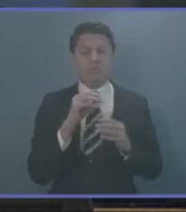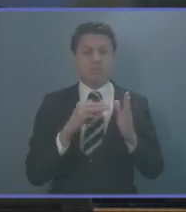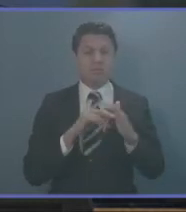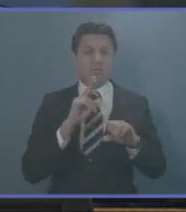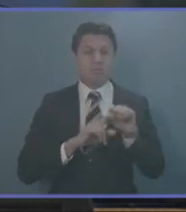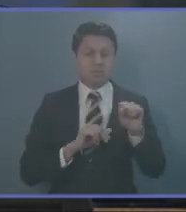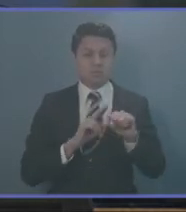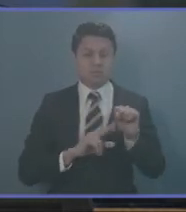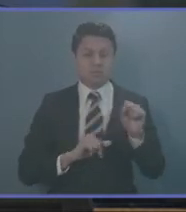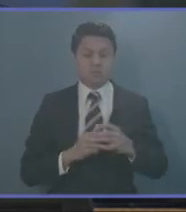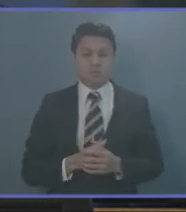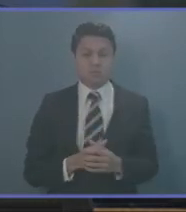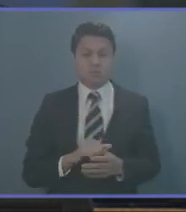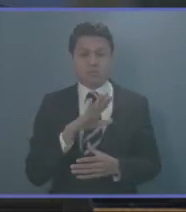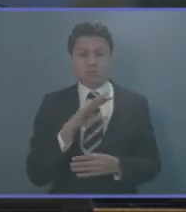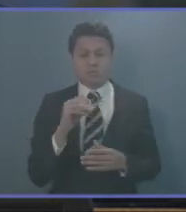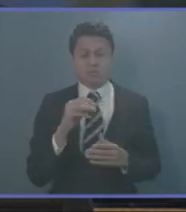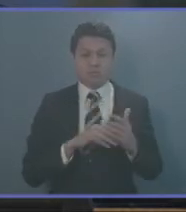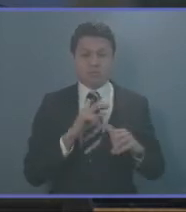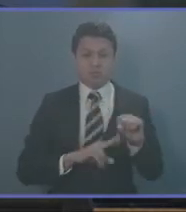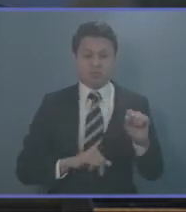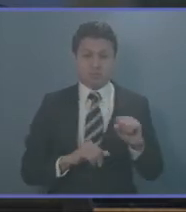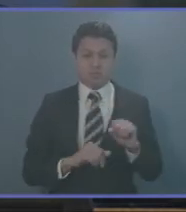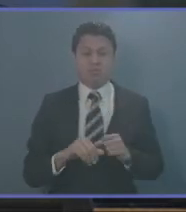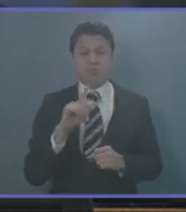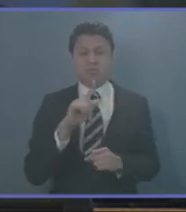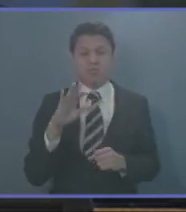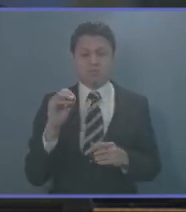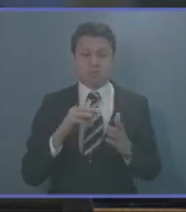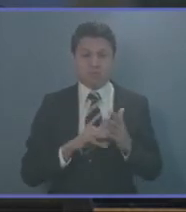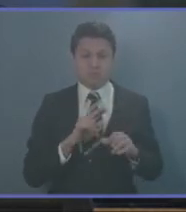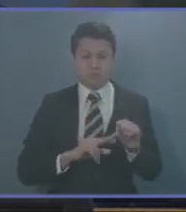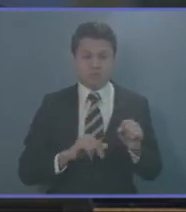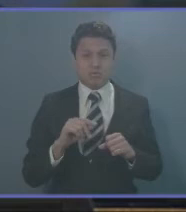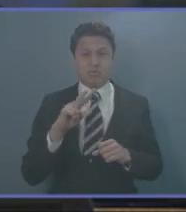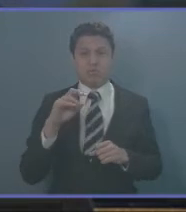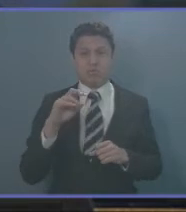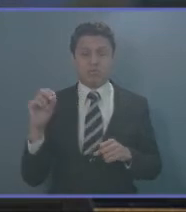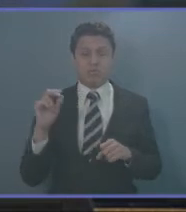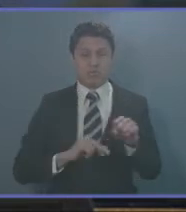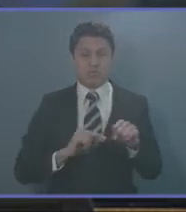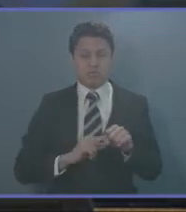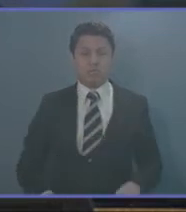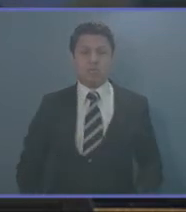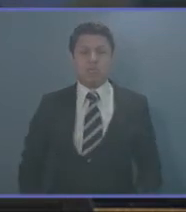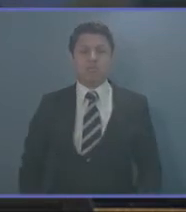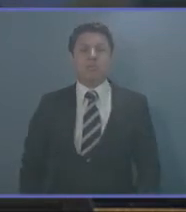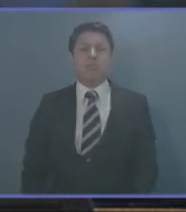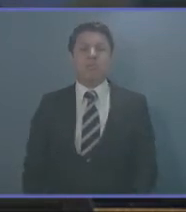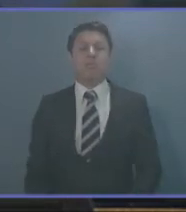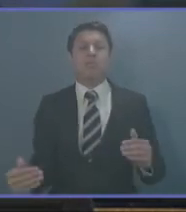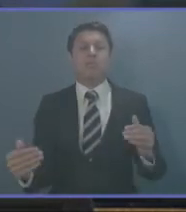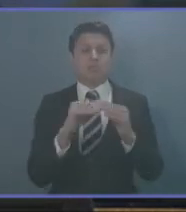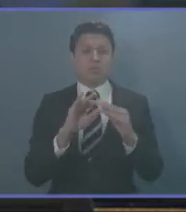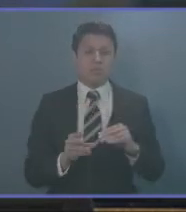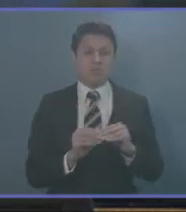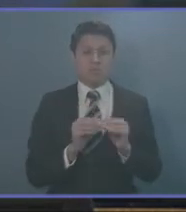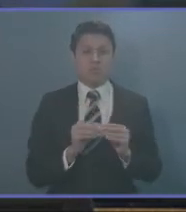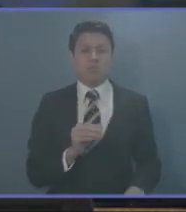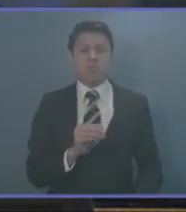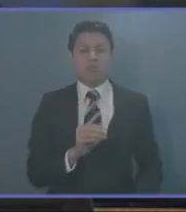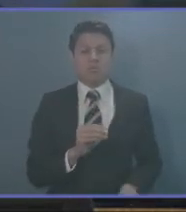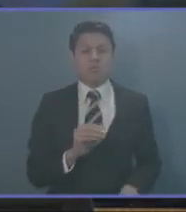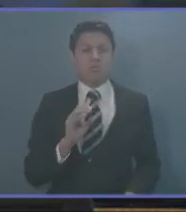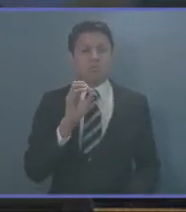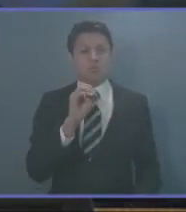$50,000. $50,000 con un centavo a $150,000, $100 cuota fija más adicional por millar o fracción